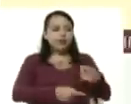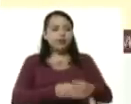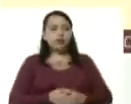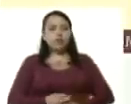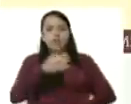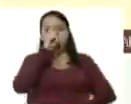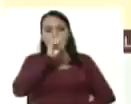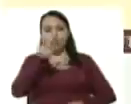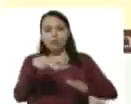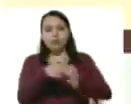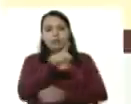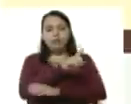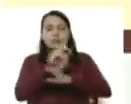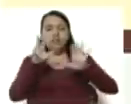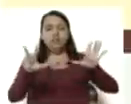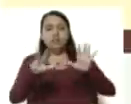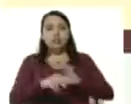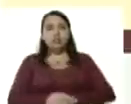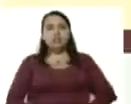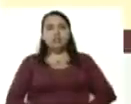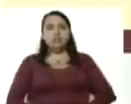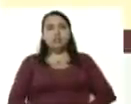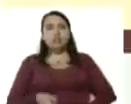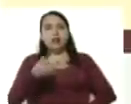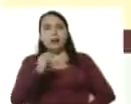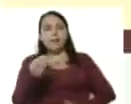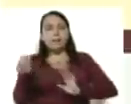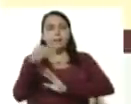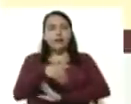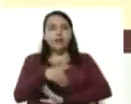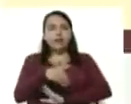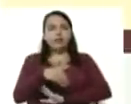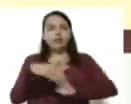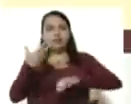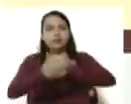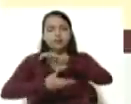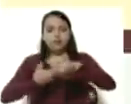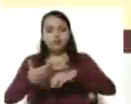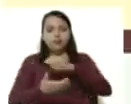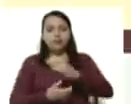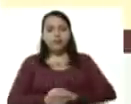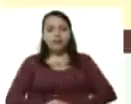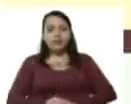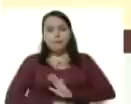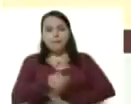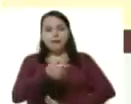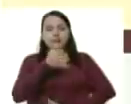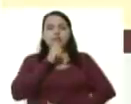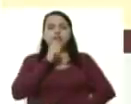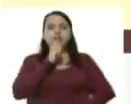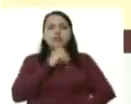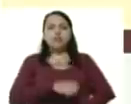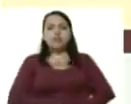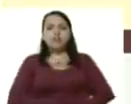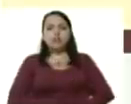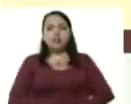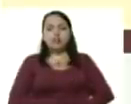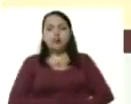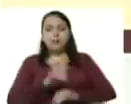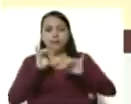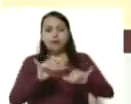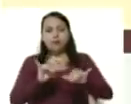año 2018, a una de las situaciones más inauditas, más insólitas, desde el punto de